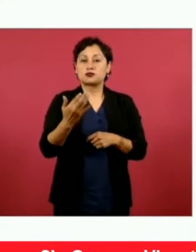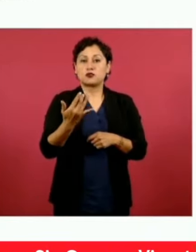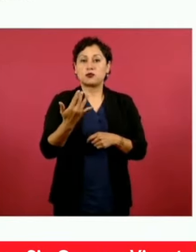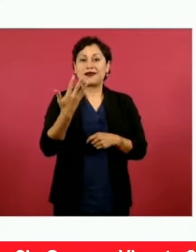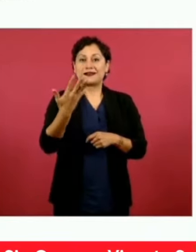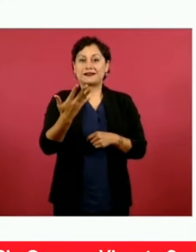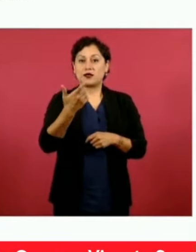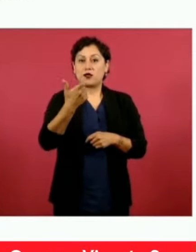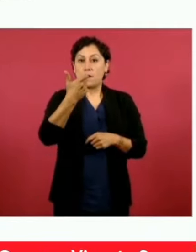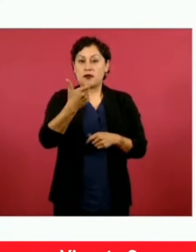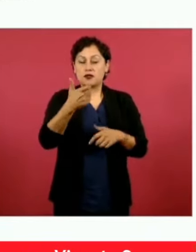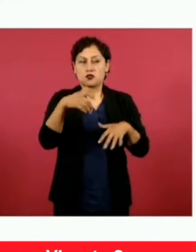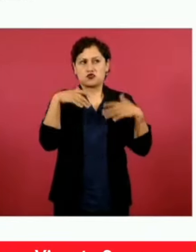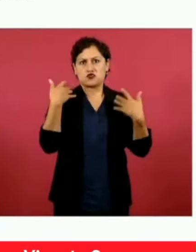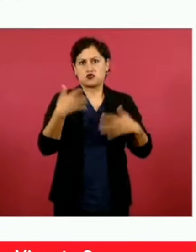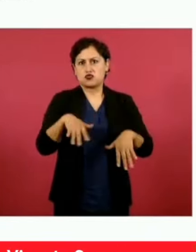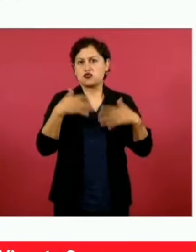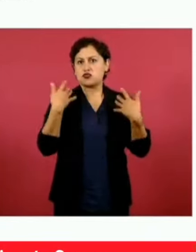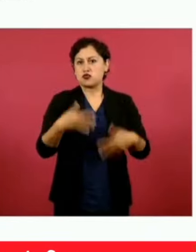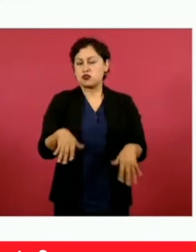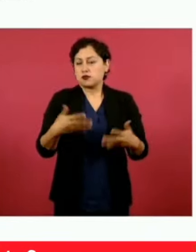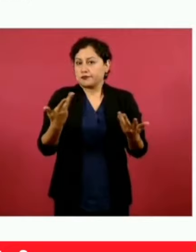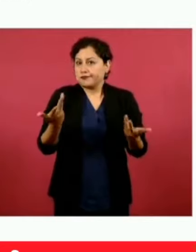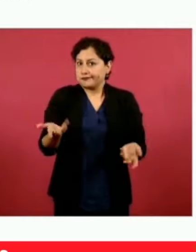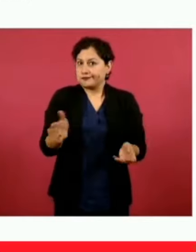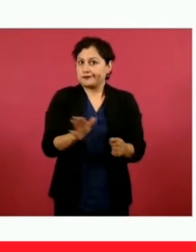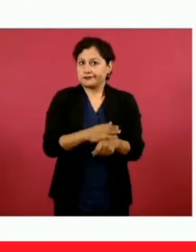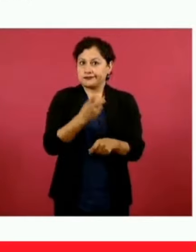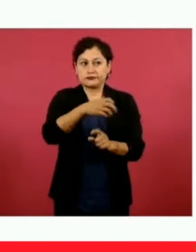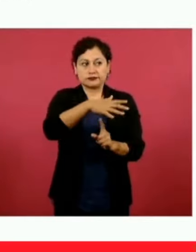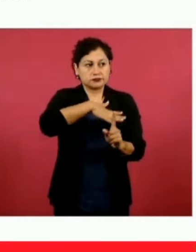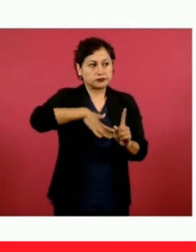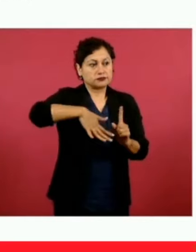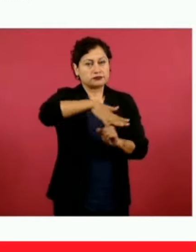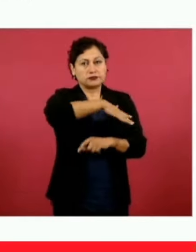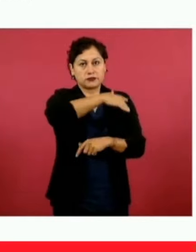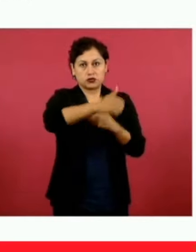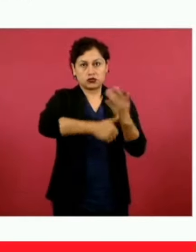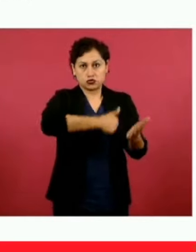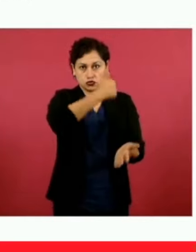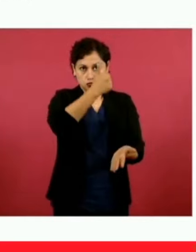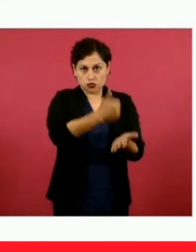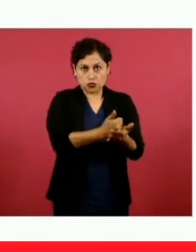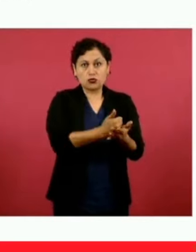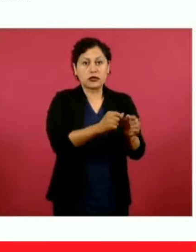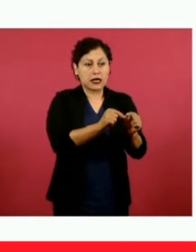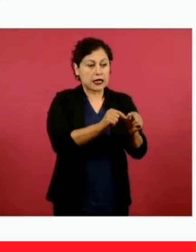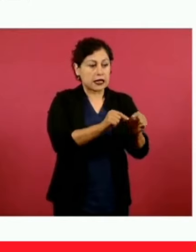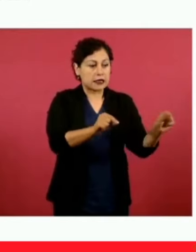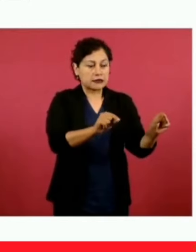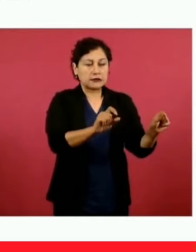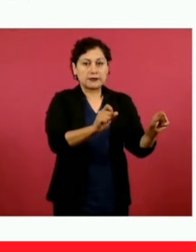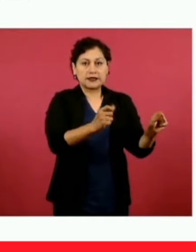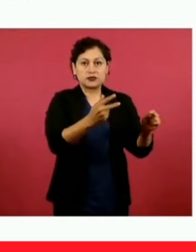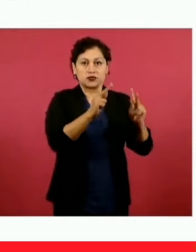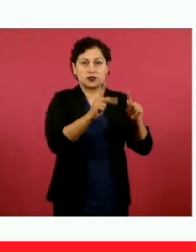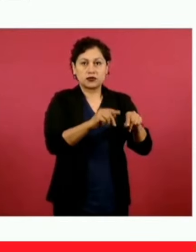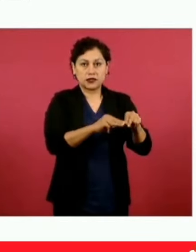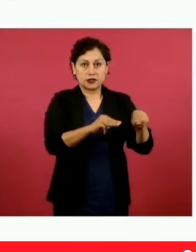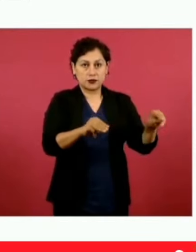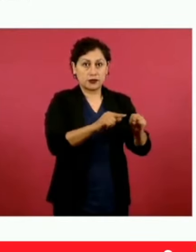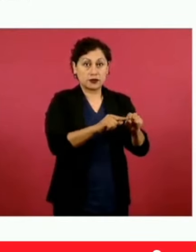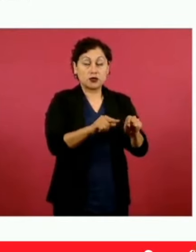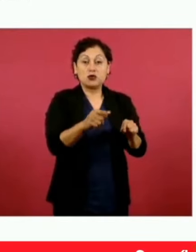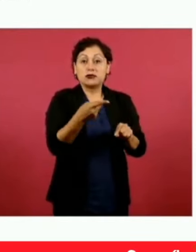pesos. Entonces, bueno, efectivamente es una zona metropolitana, hay 28 kilómetros de distancia, pero podemos